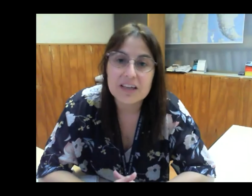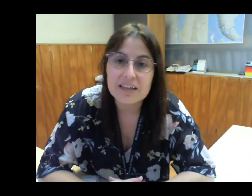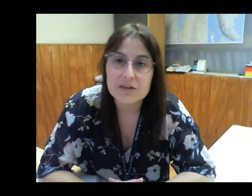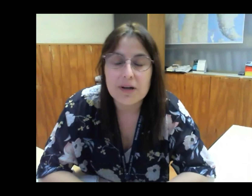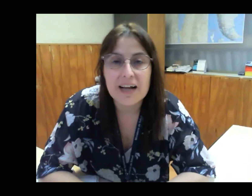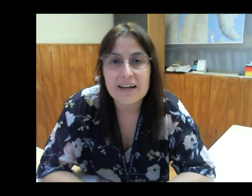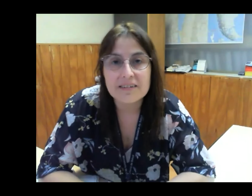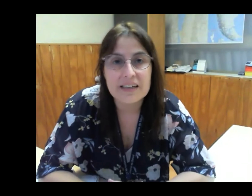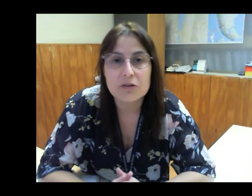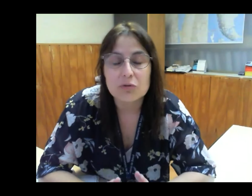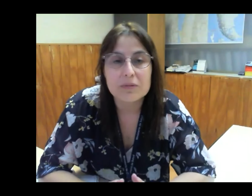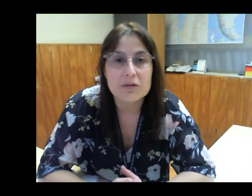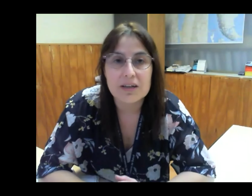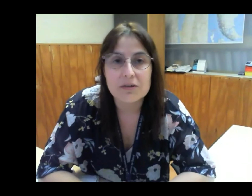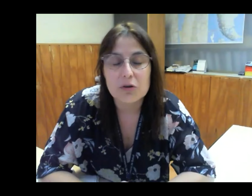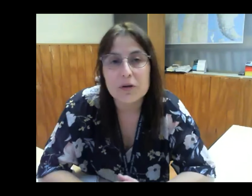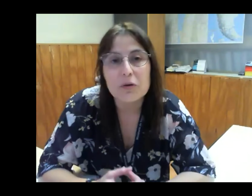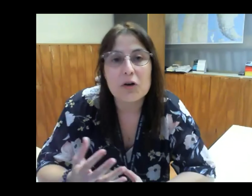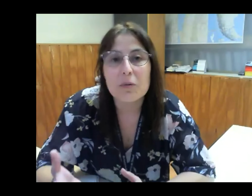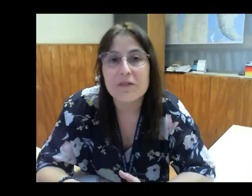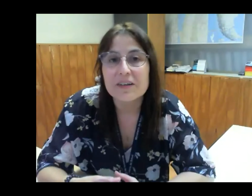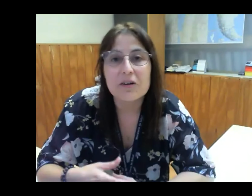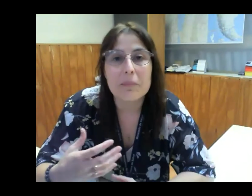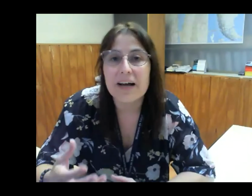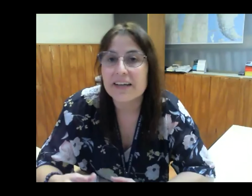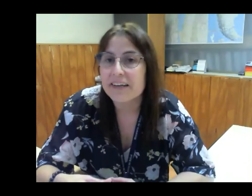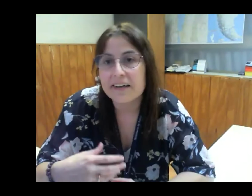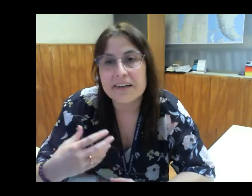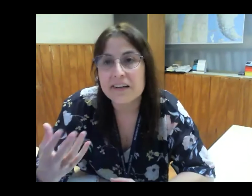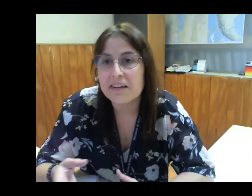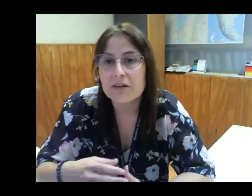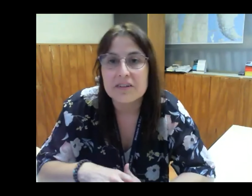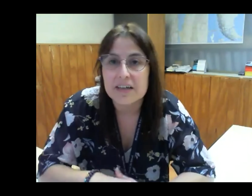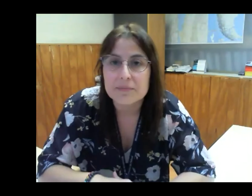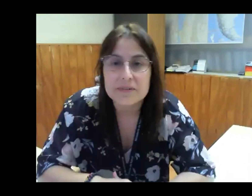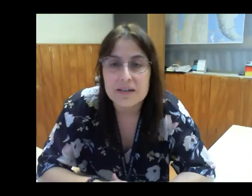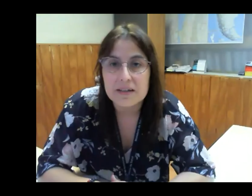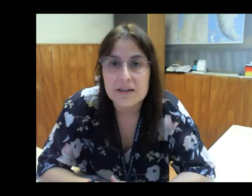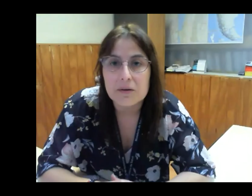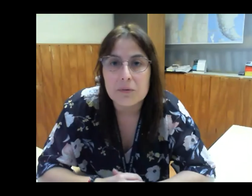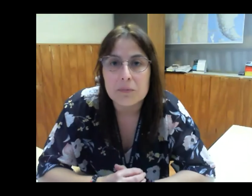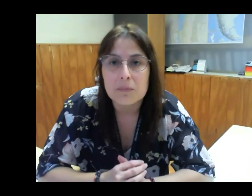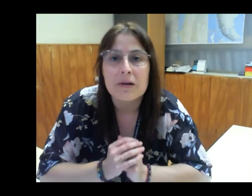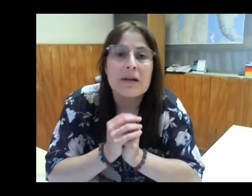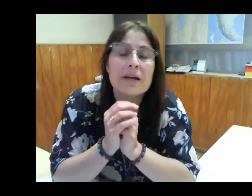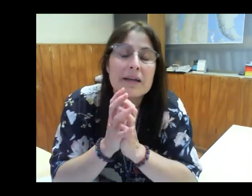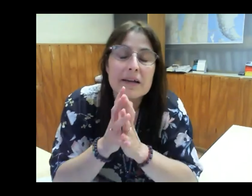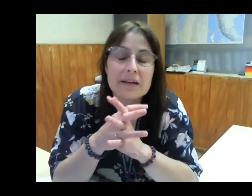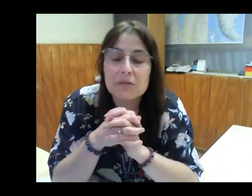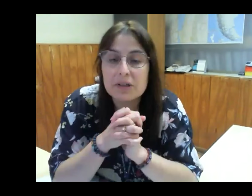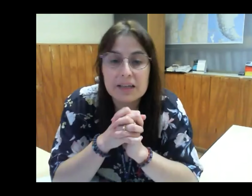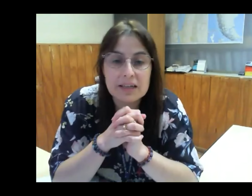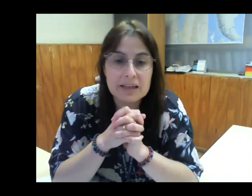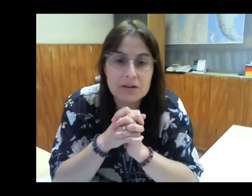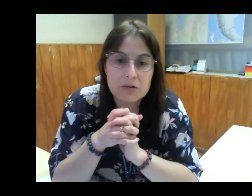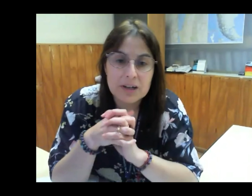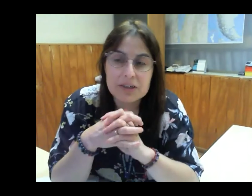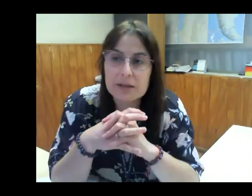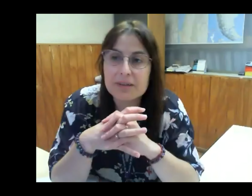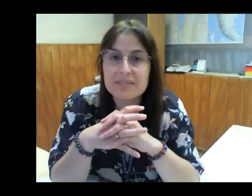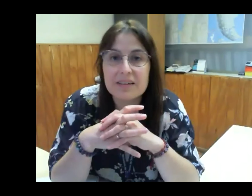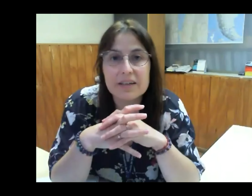desastres de origen natural, se han ido sumando los antrópicos y como bien dijo Mike, dijo James y el resto de